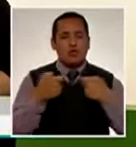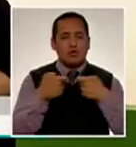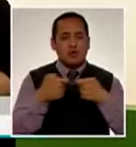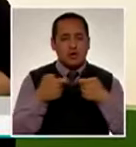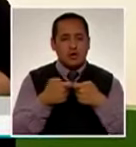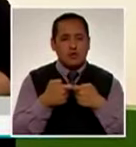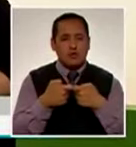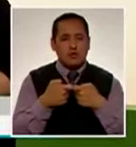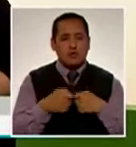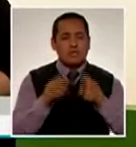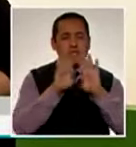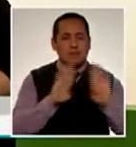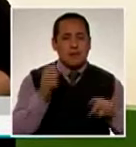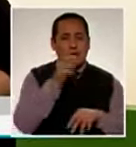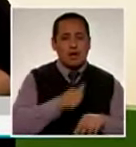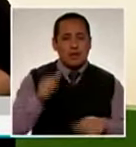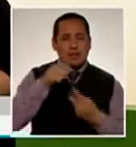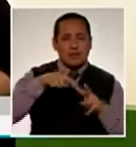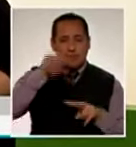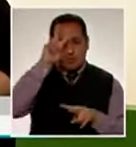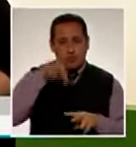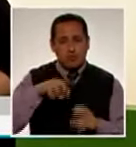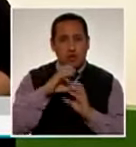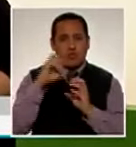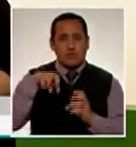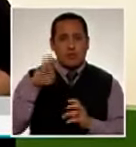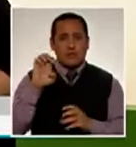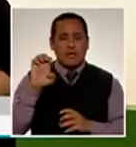de nuestro correo electrónico